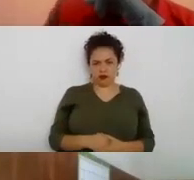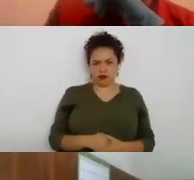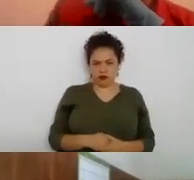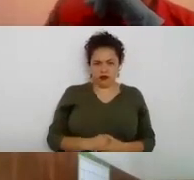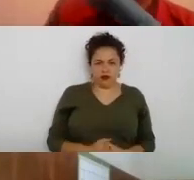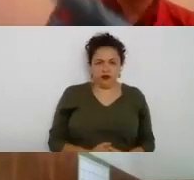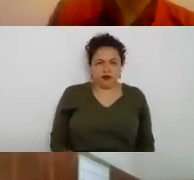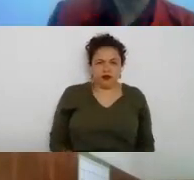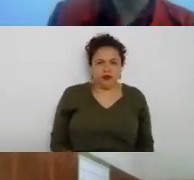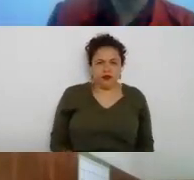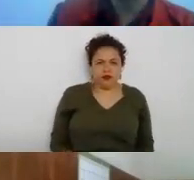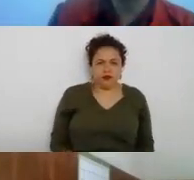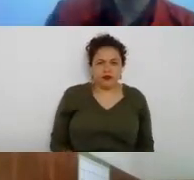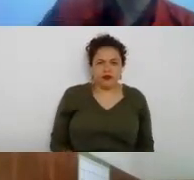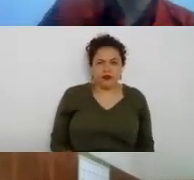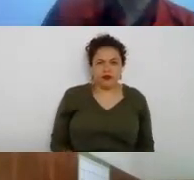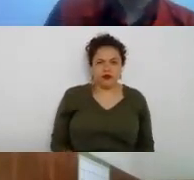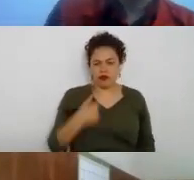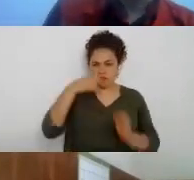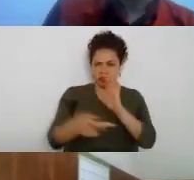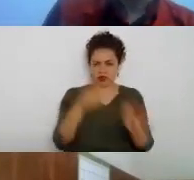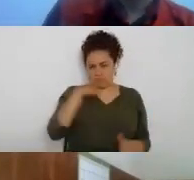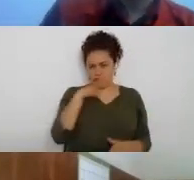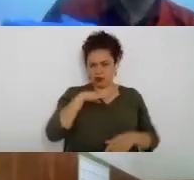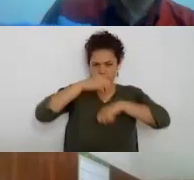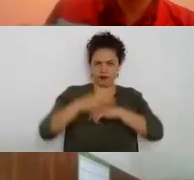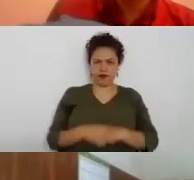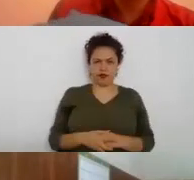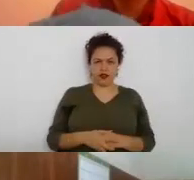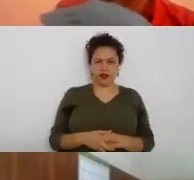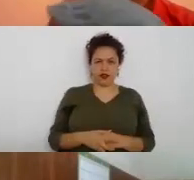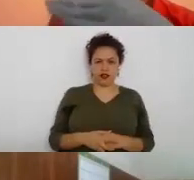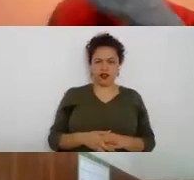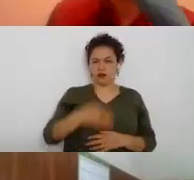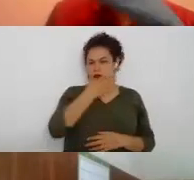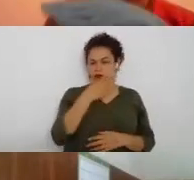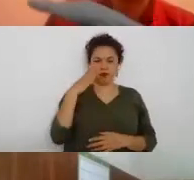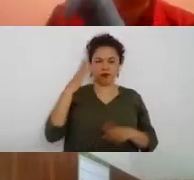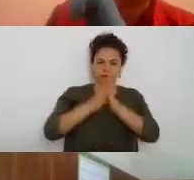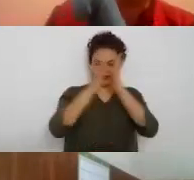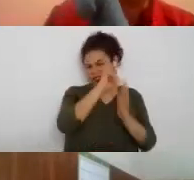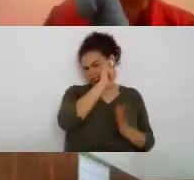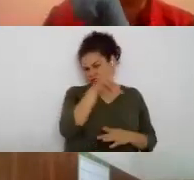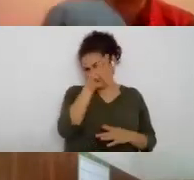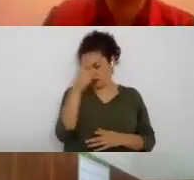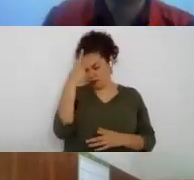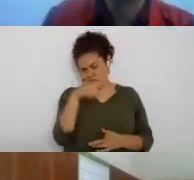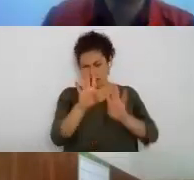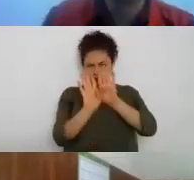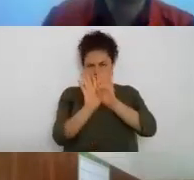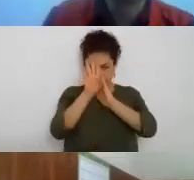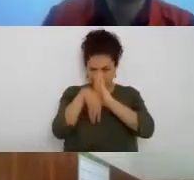Y retomando esta parte, las nalgas van a estar involucradas o consideradas dentro de lo que